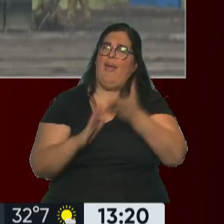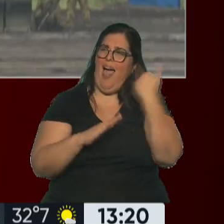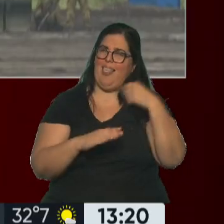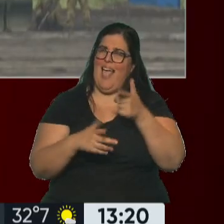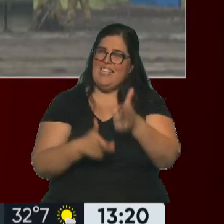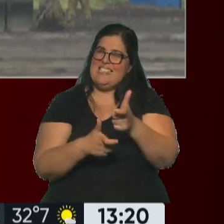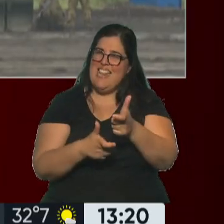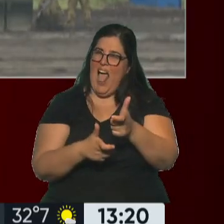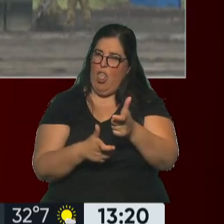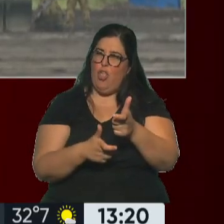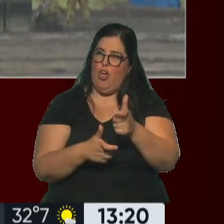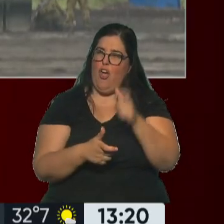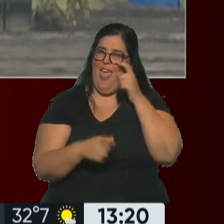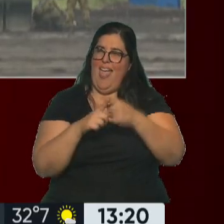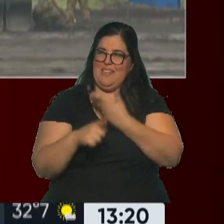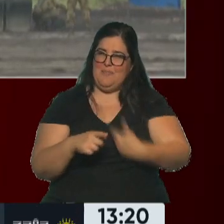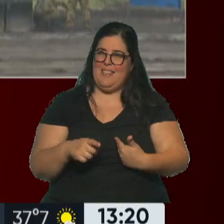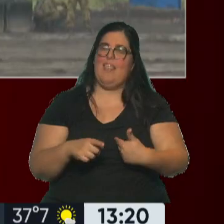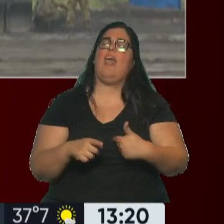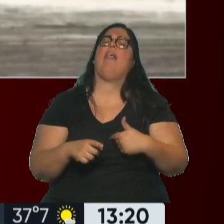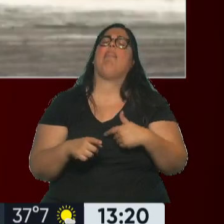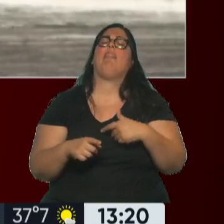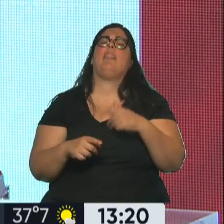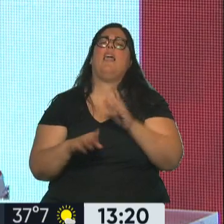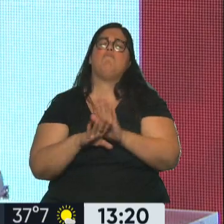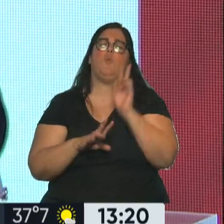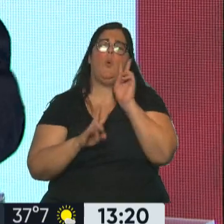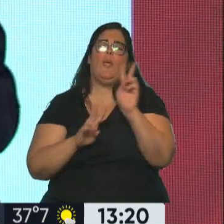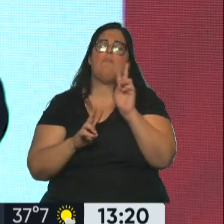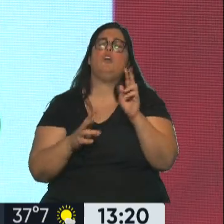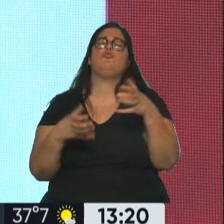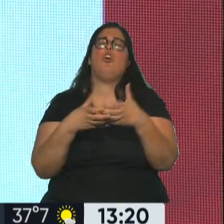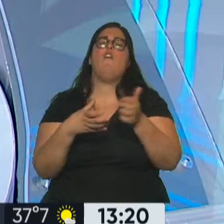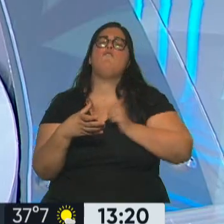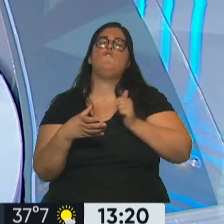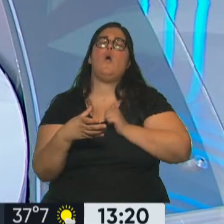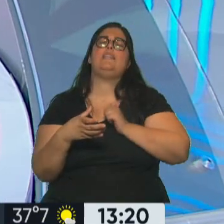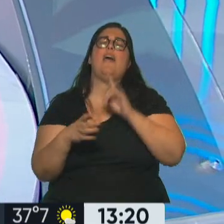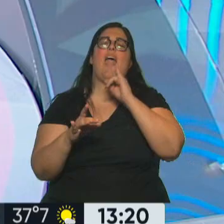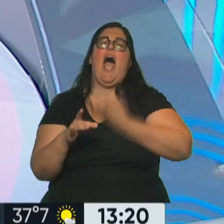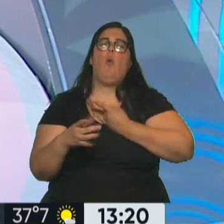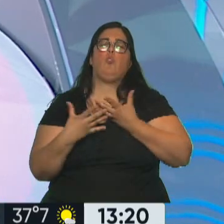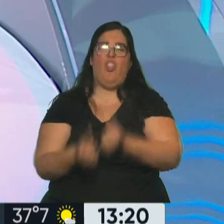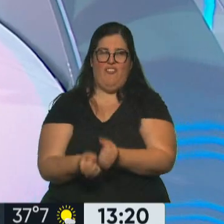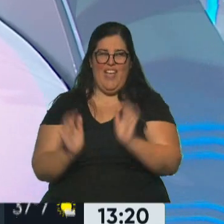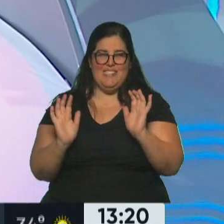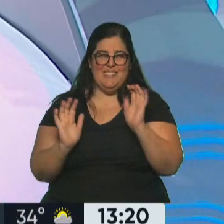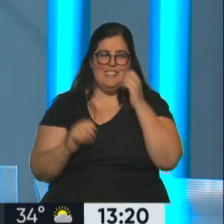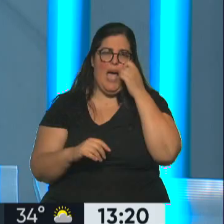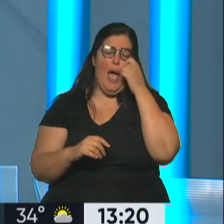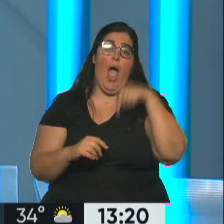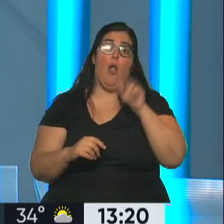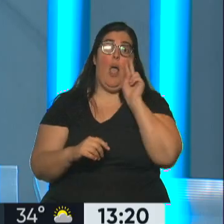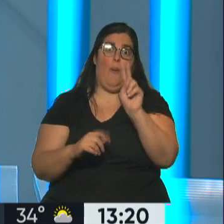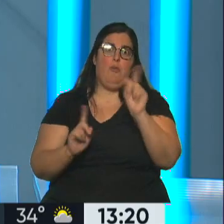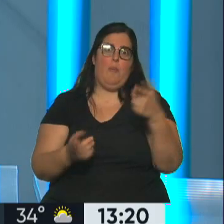asesinado, y las distintas reinterpretaciones que se hicieron y las fuerzas conocidas como autodefensa, Rusia, y bueno, ahora que estamos viendo, por supuesto,